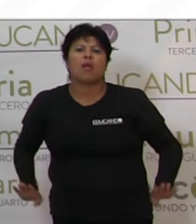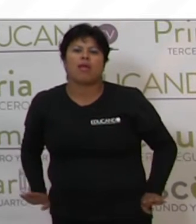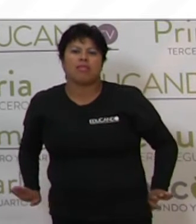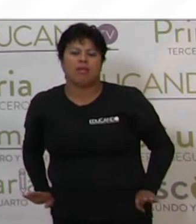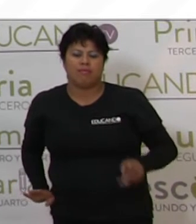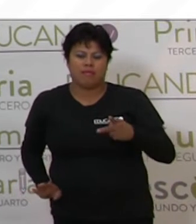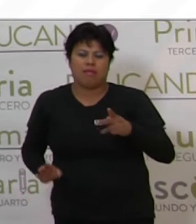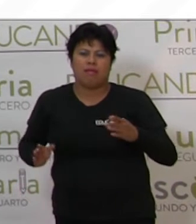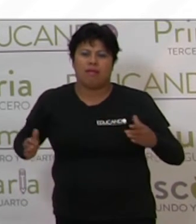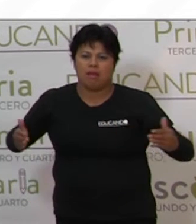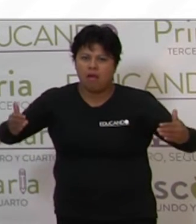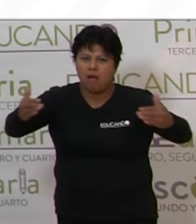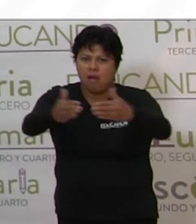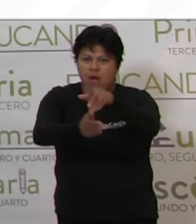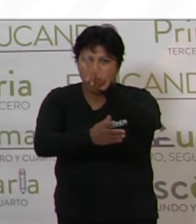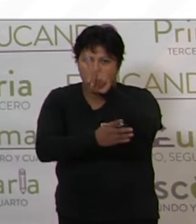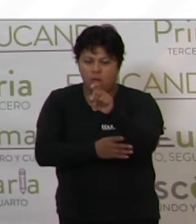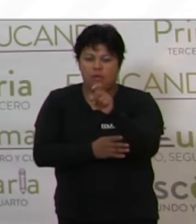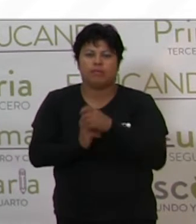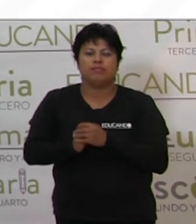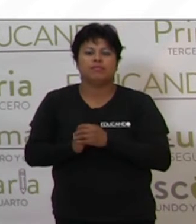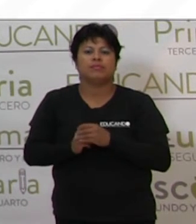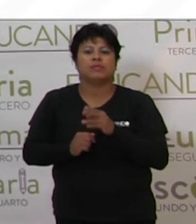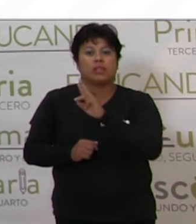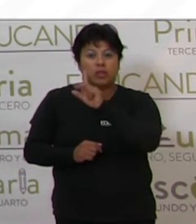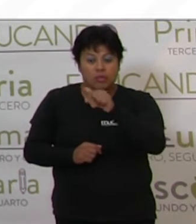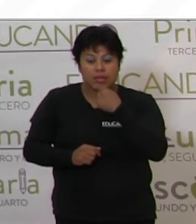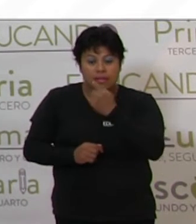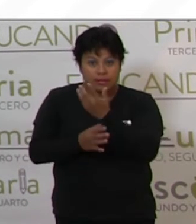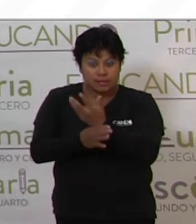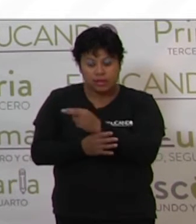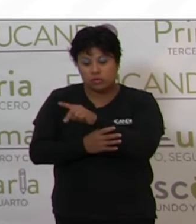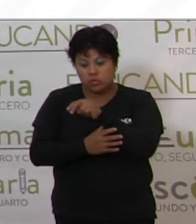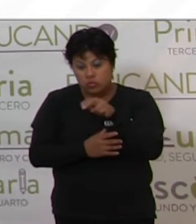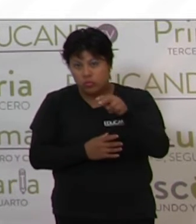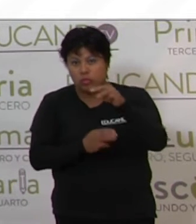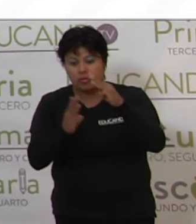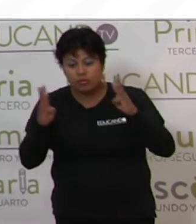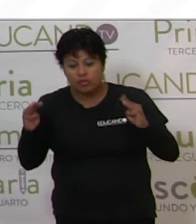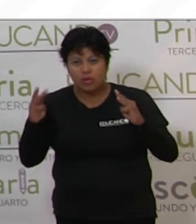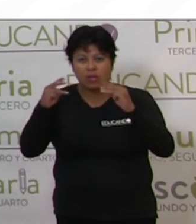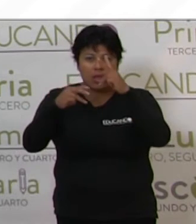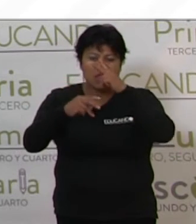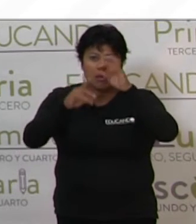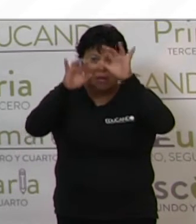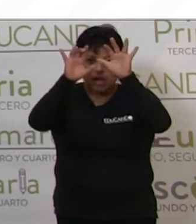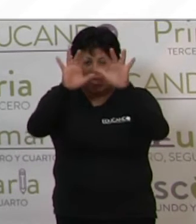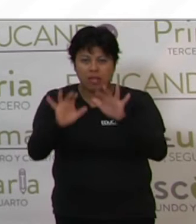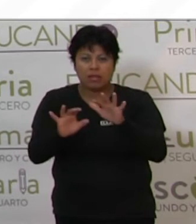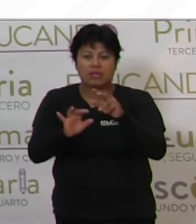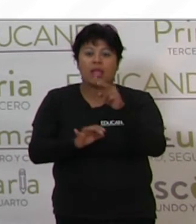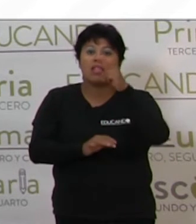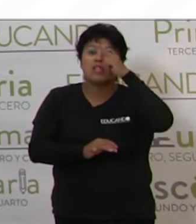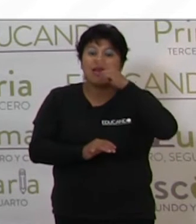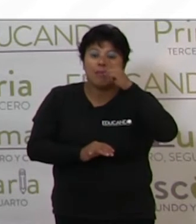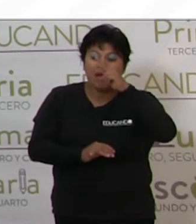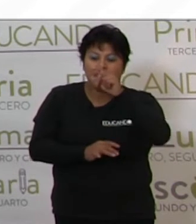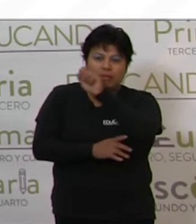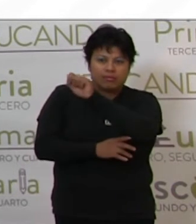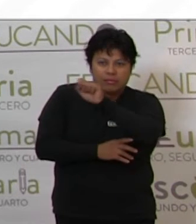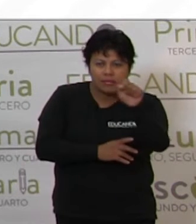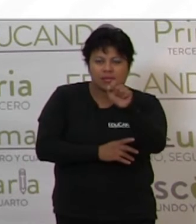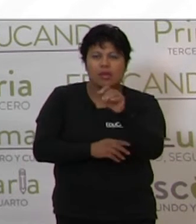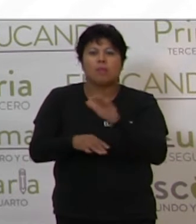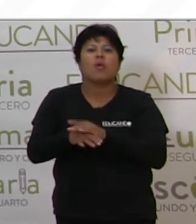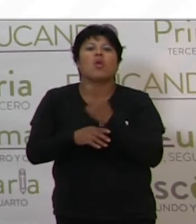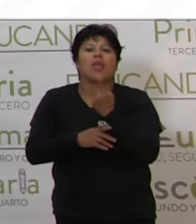laguna. Después dice, subimos a Cumbres Nevadas. Está subrayado Nevadas,